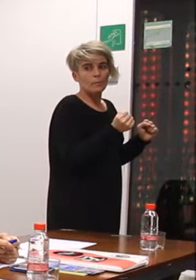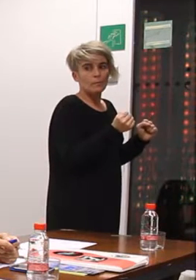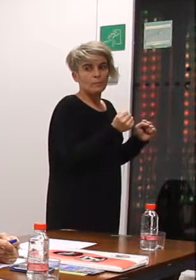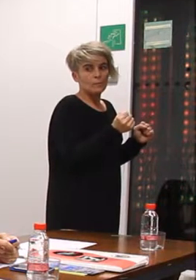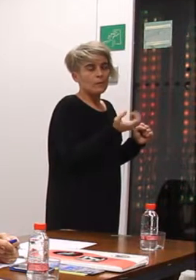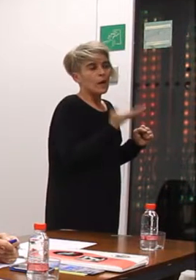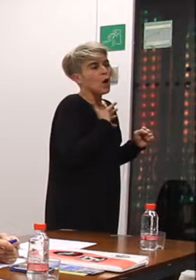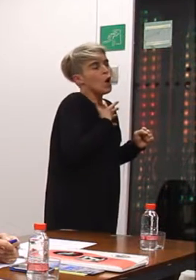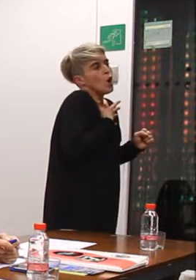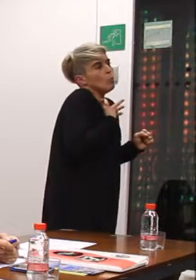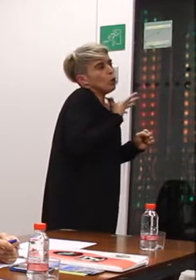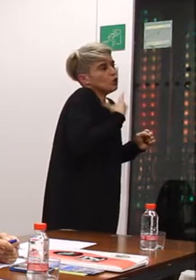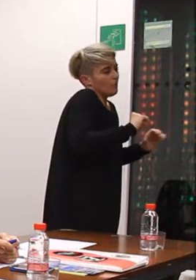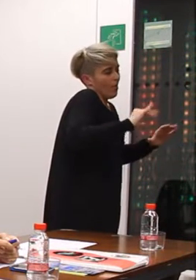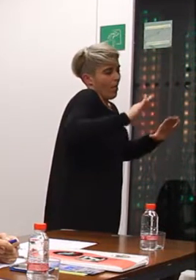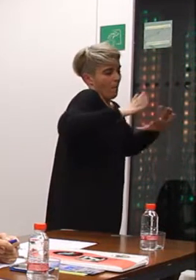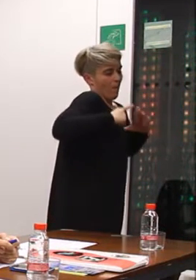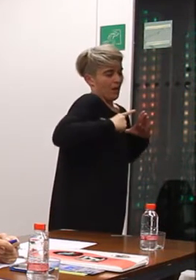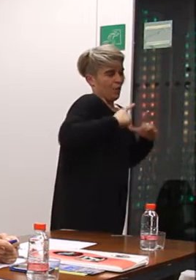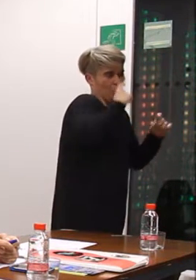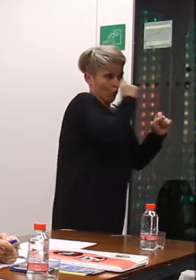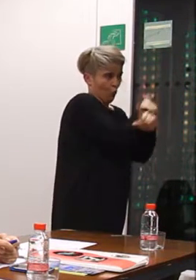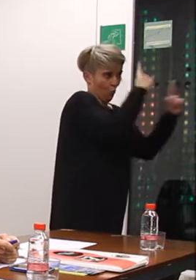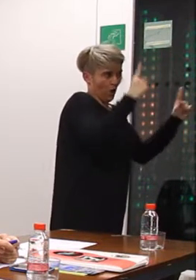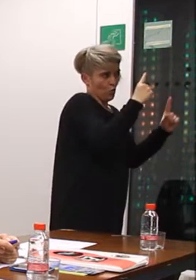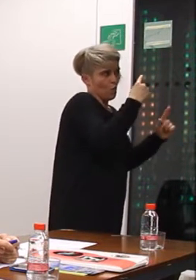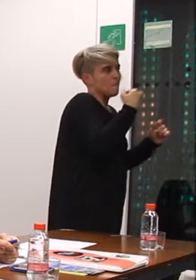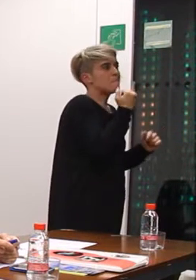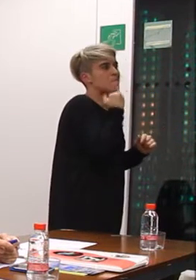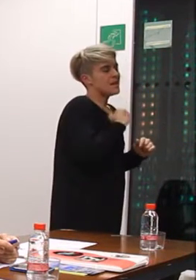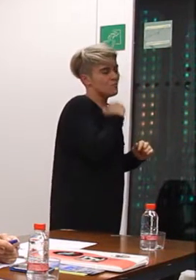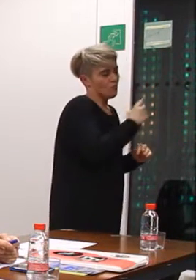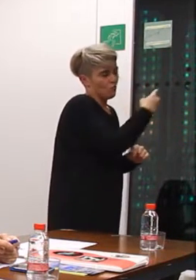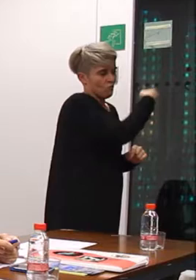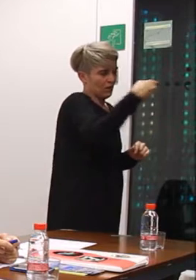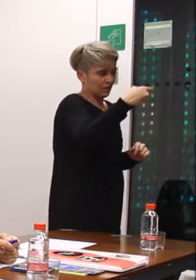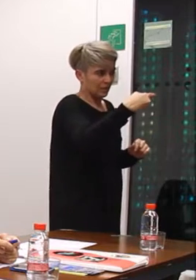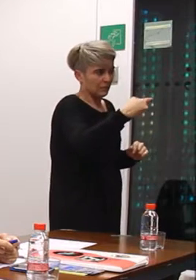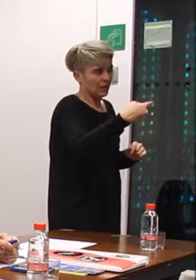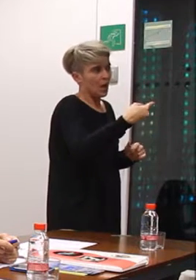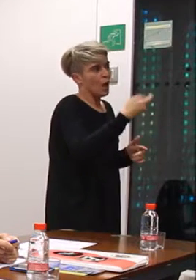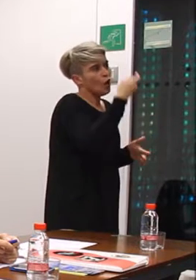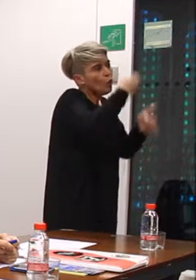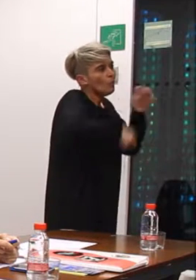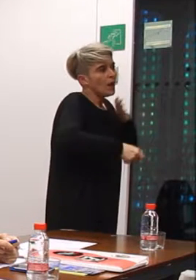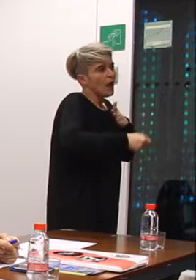vacaciones al menos una semana al año, permitirse una comida de carne o pescado